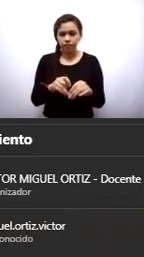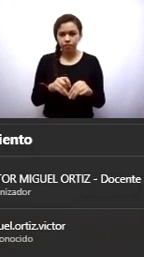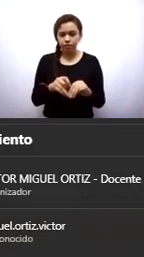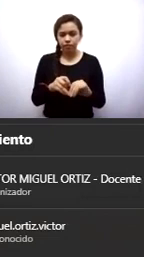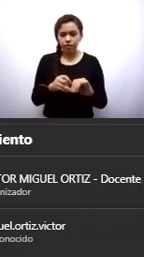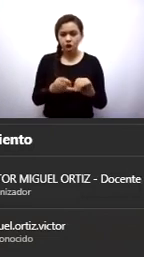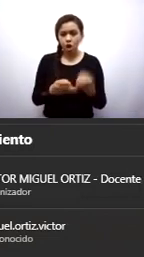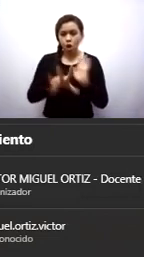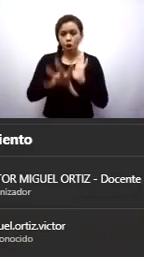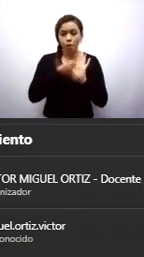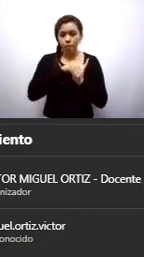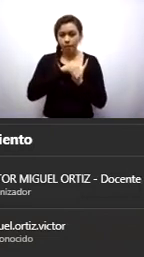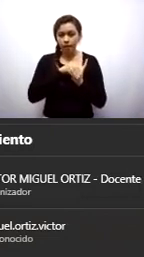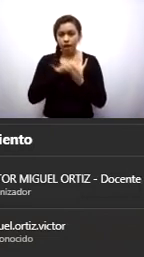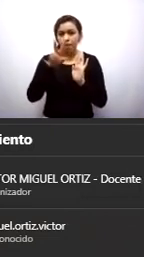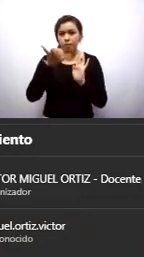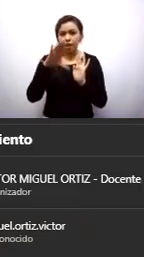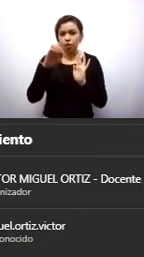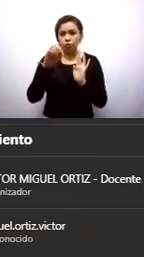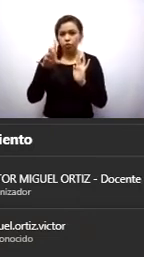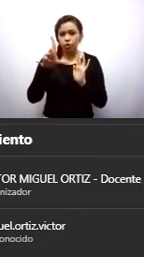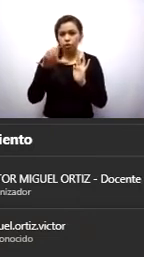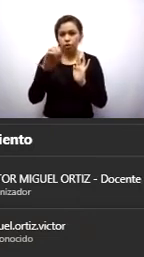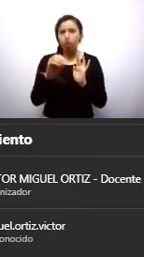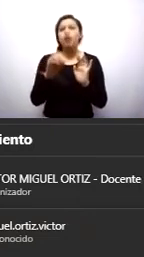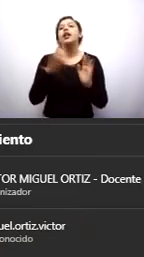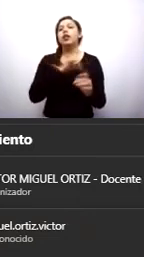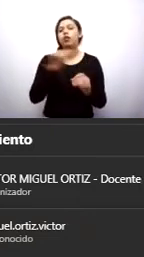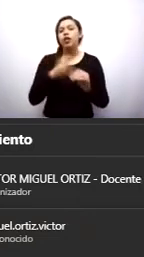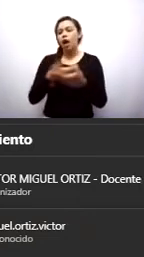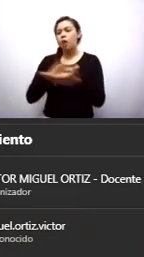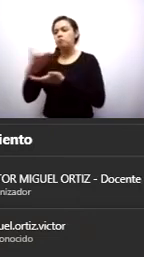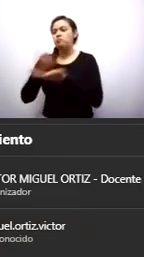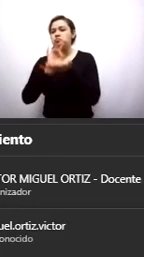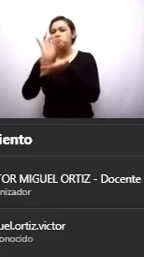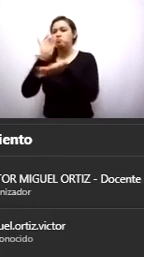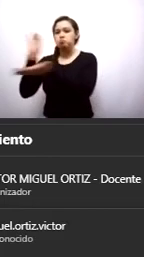vínculo, y entonces ahora sí ya lo podremos compartir.